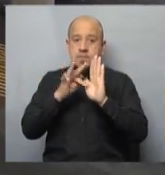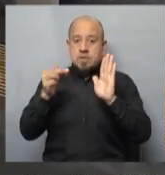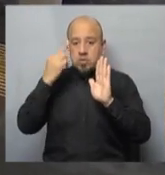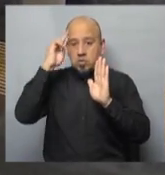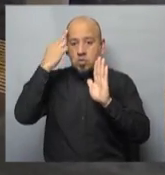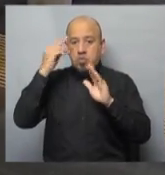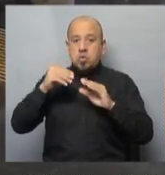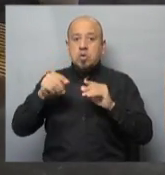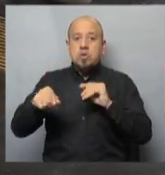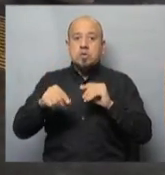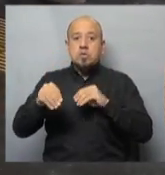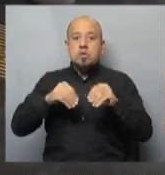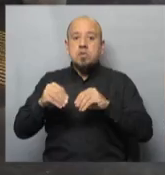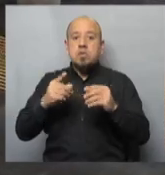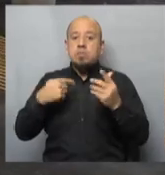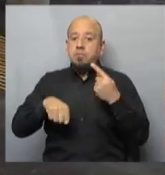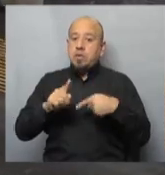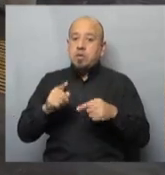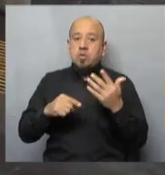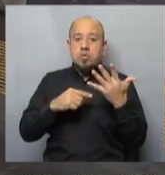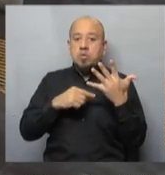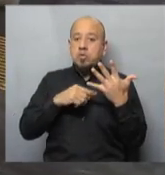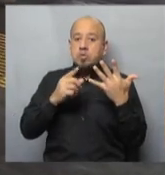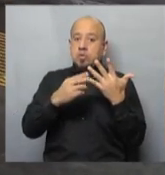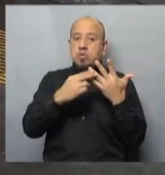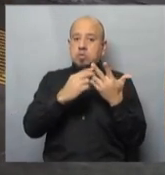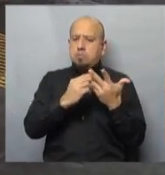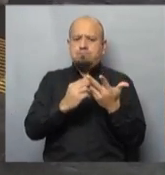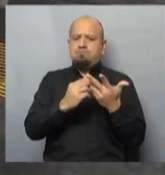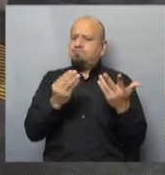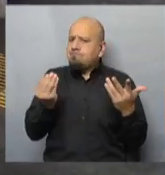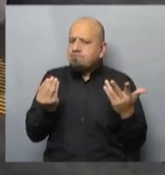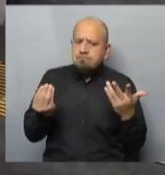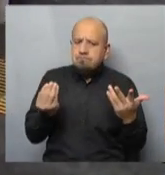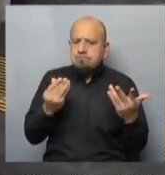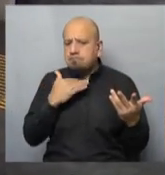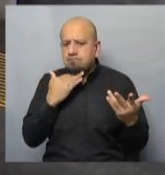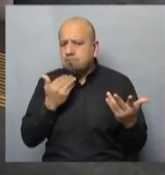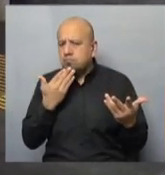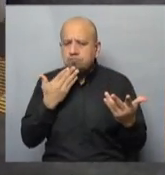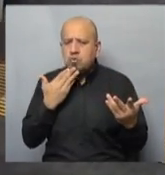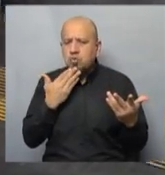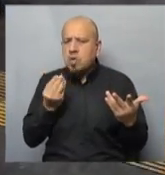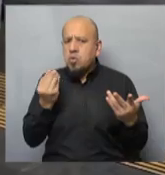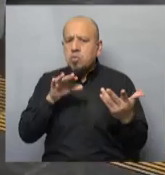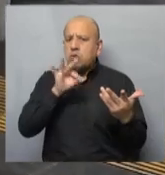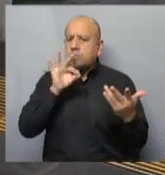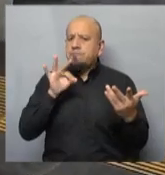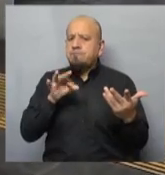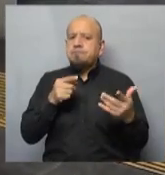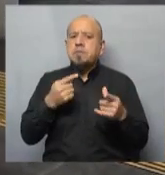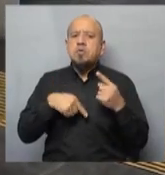Ajedrez en su sitio oficial, pero las últimas dos jugadoras no quedaba claro cuál había sido el fundamento para elegirlas.